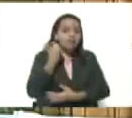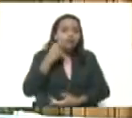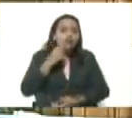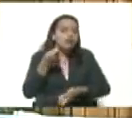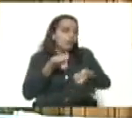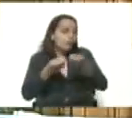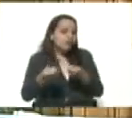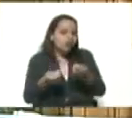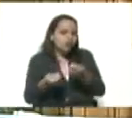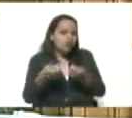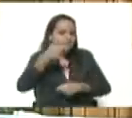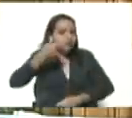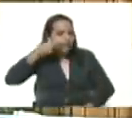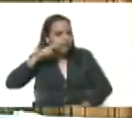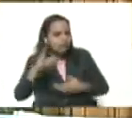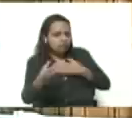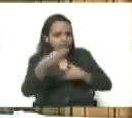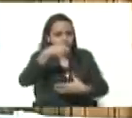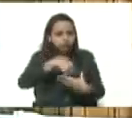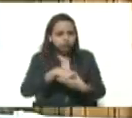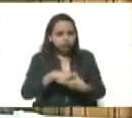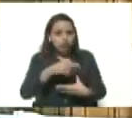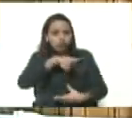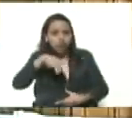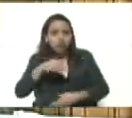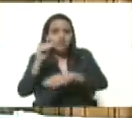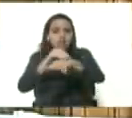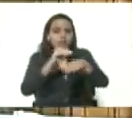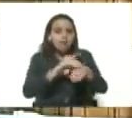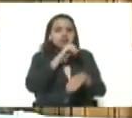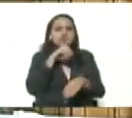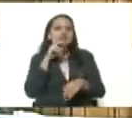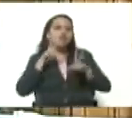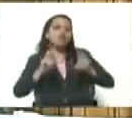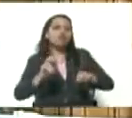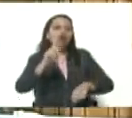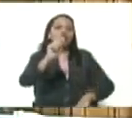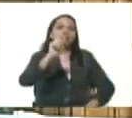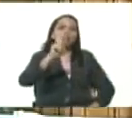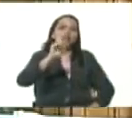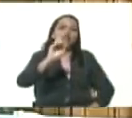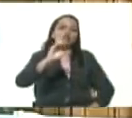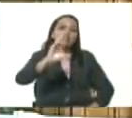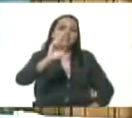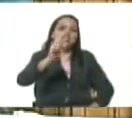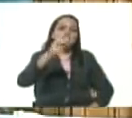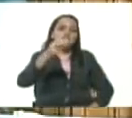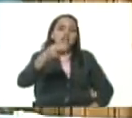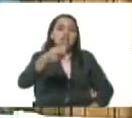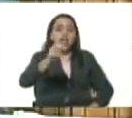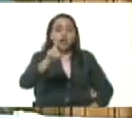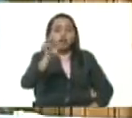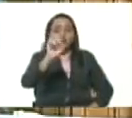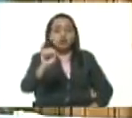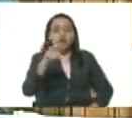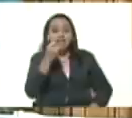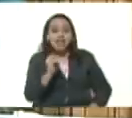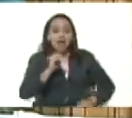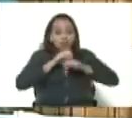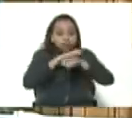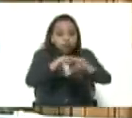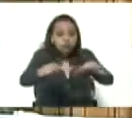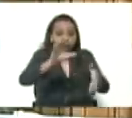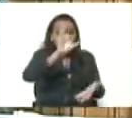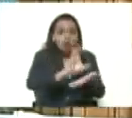control. Hemos llamado eso a los trocheros, y los trocheros han contaminado ciudades enteras,